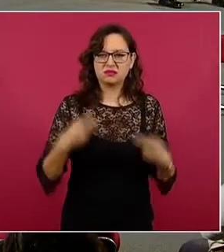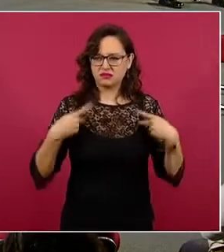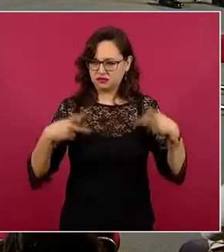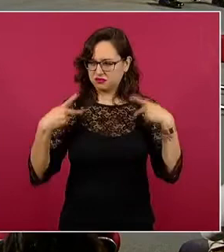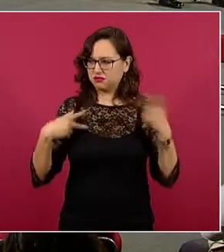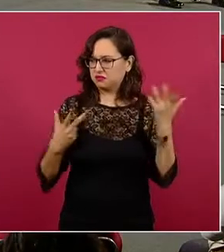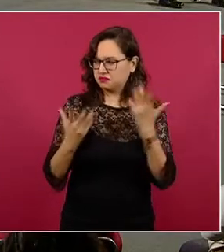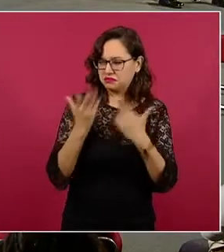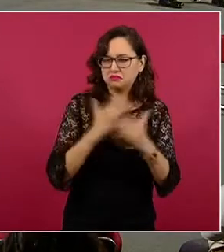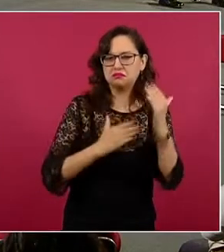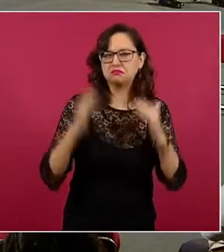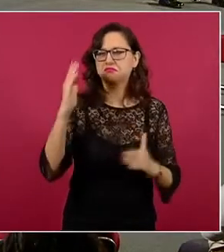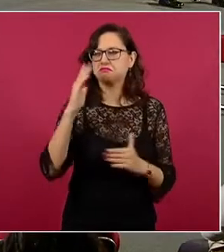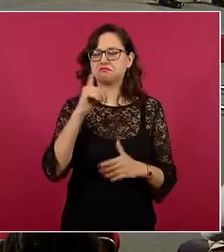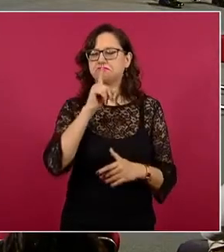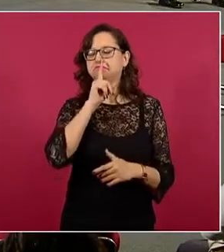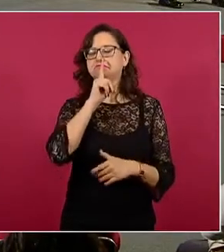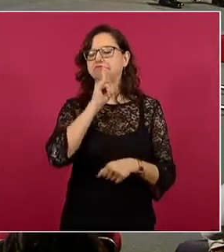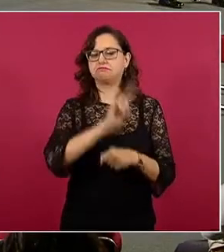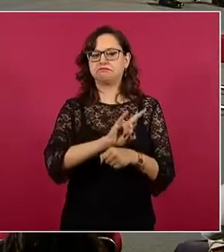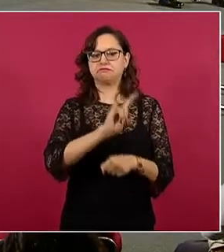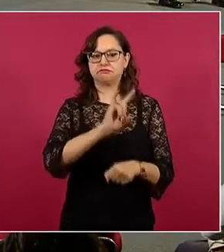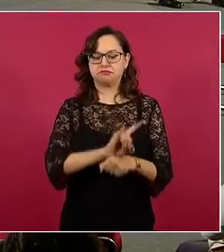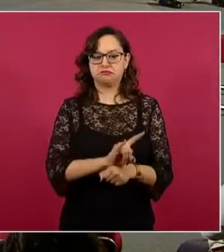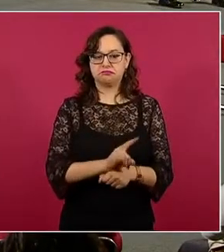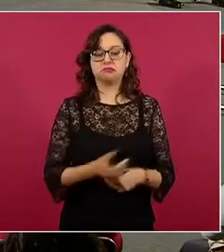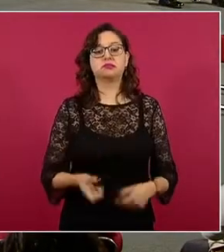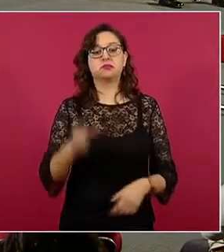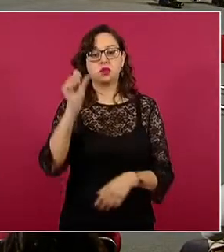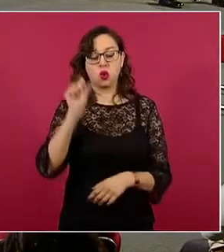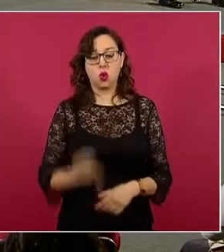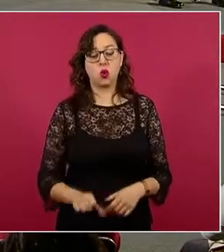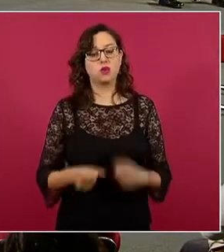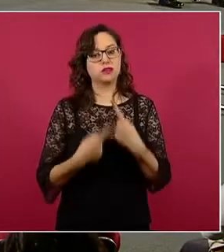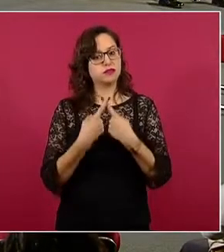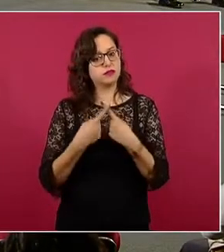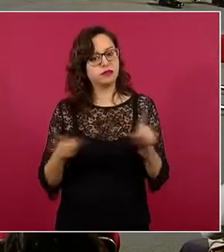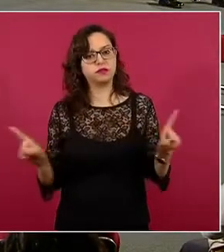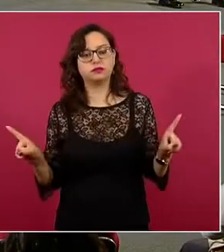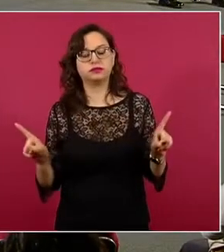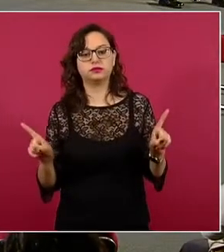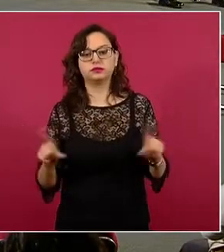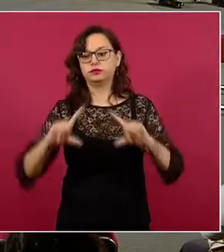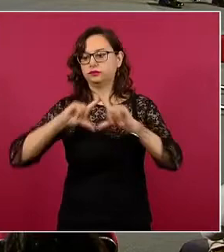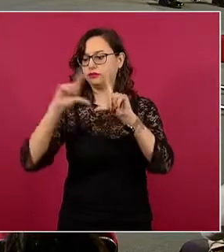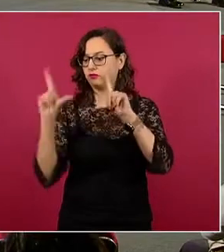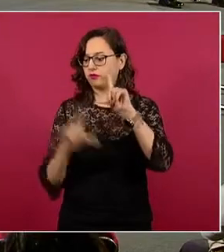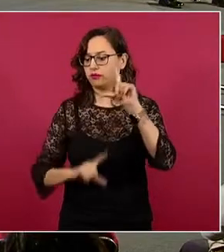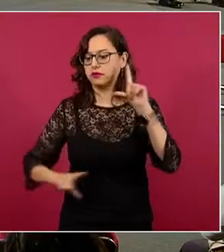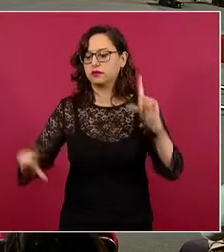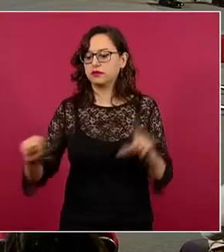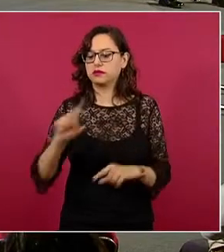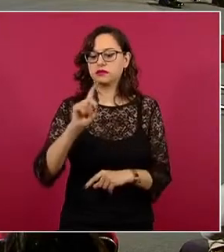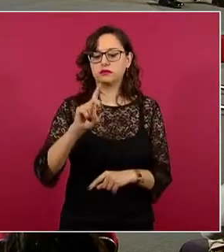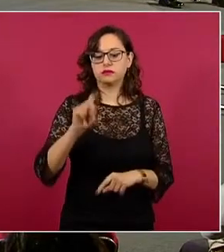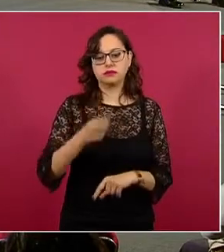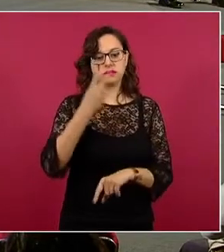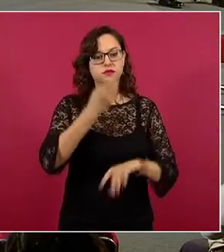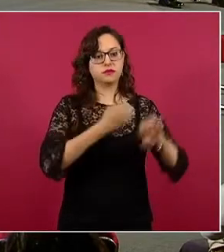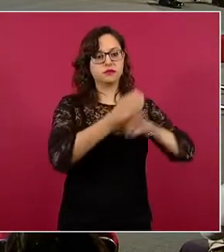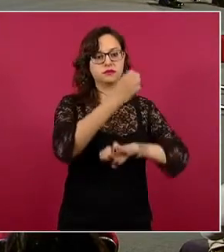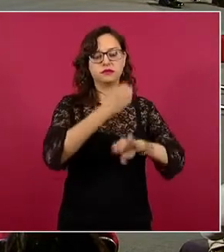social. Siguiente. Hoy, las asambleas que se dieron en todo el país, en los 32